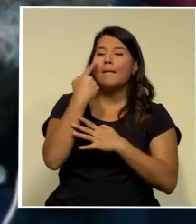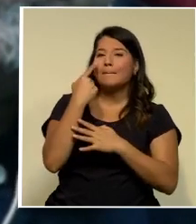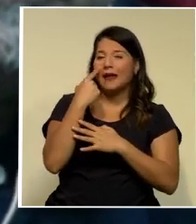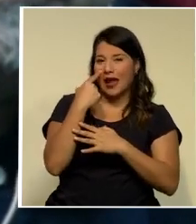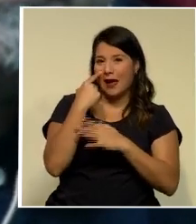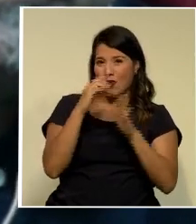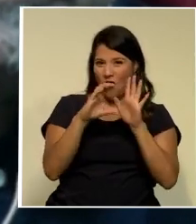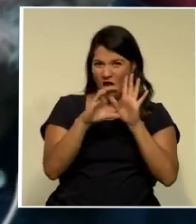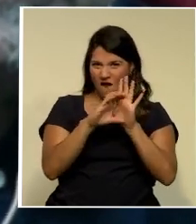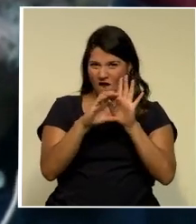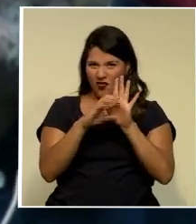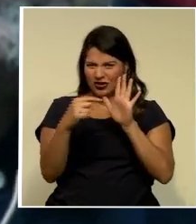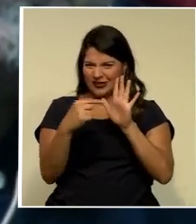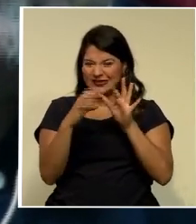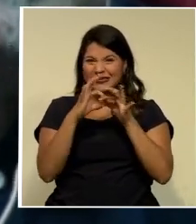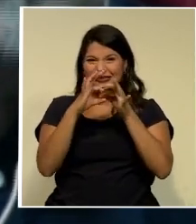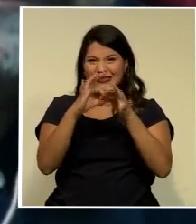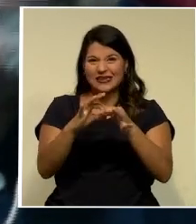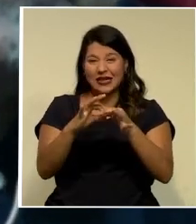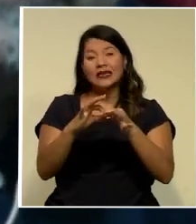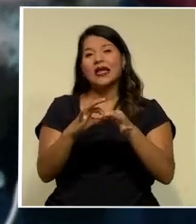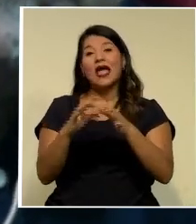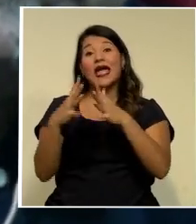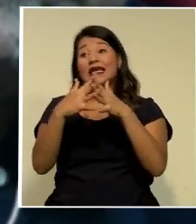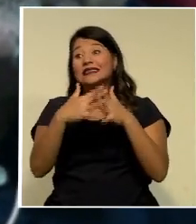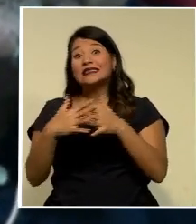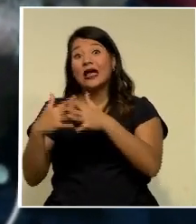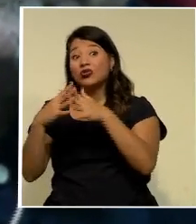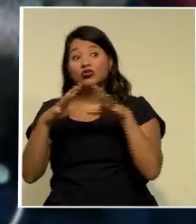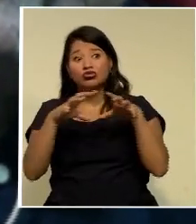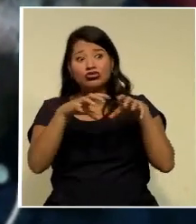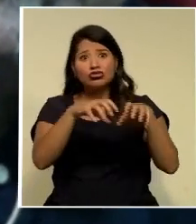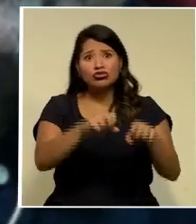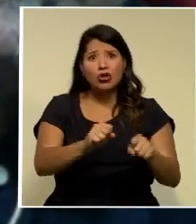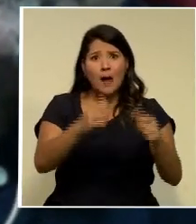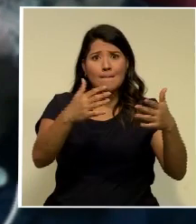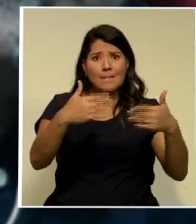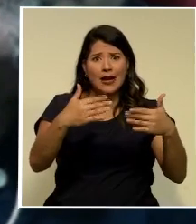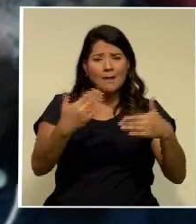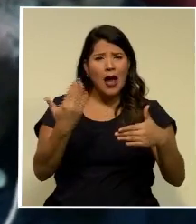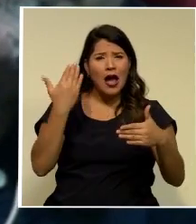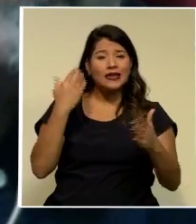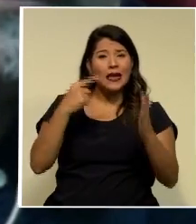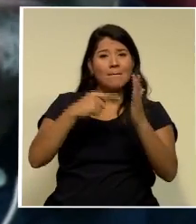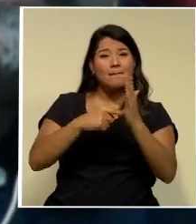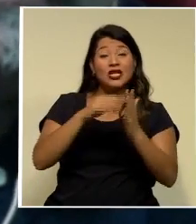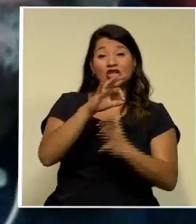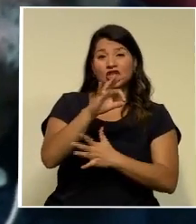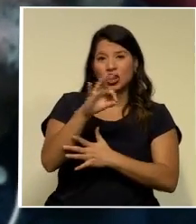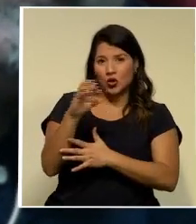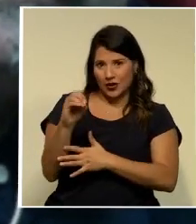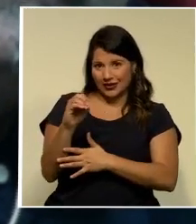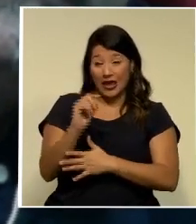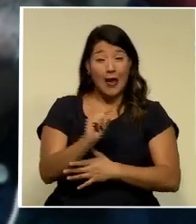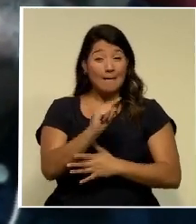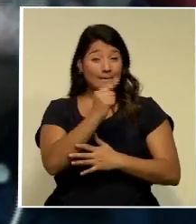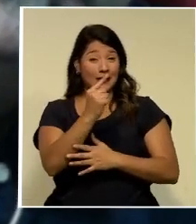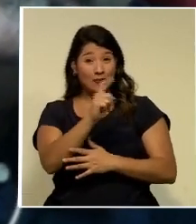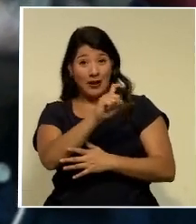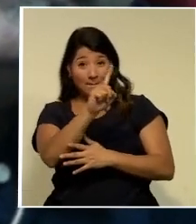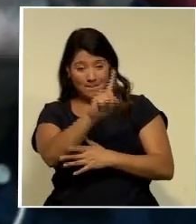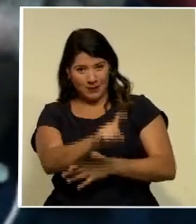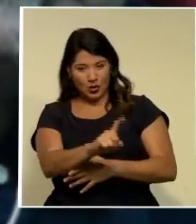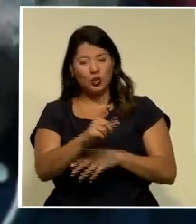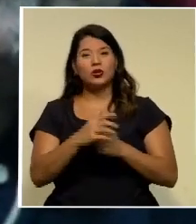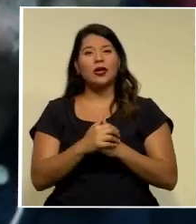sobre la invasión a Panamá que hizo Estados Unidos en 1990. La primera pregunta, mientras se van proyectando las imágenes,